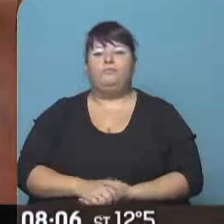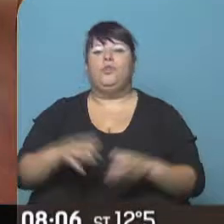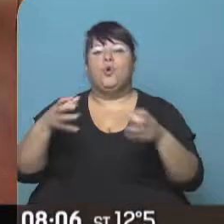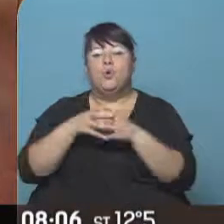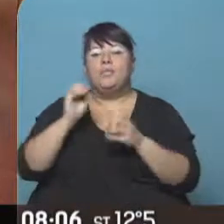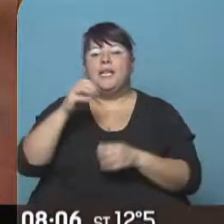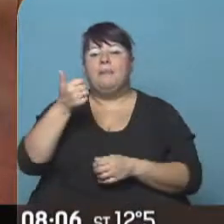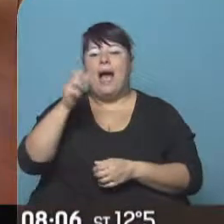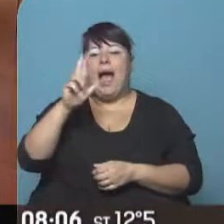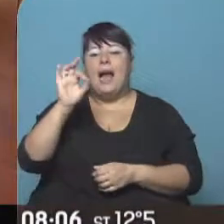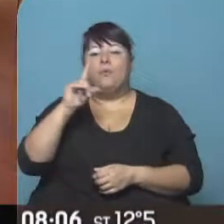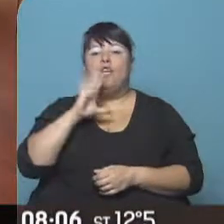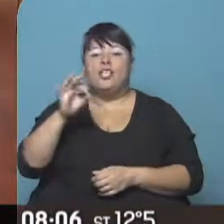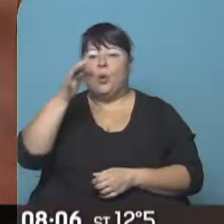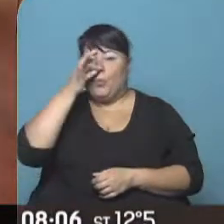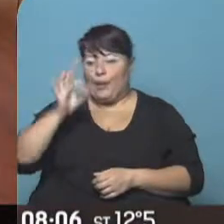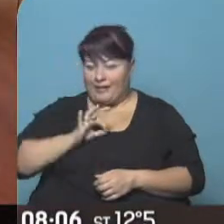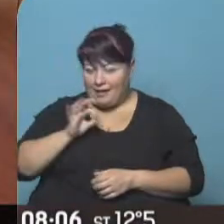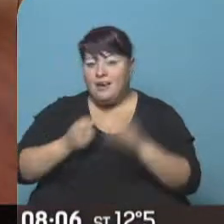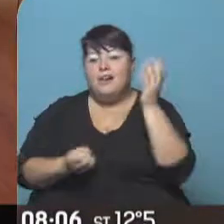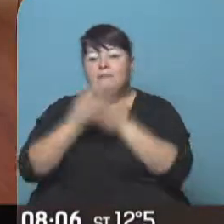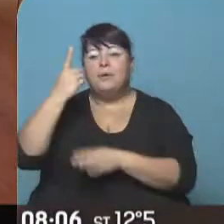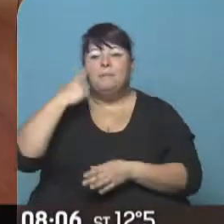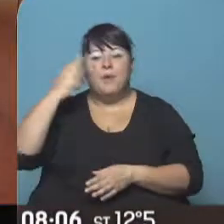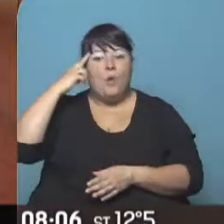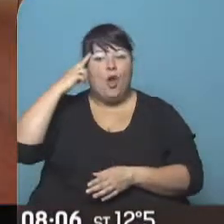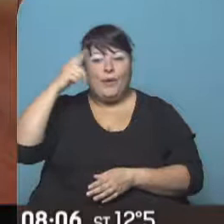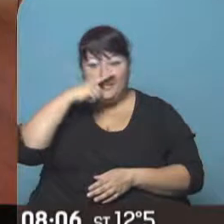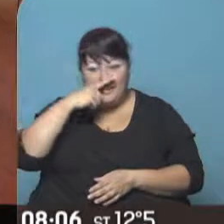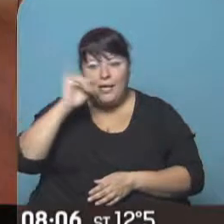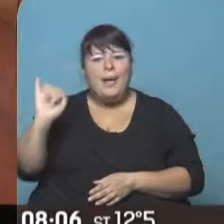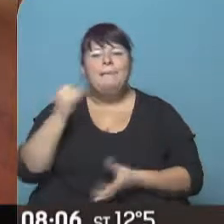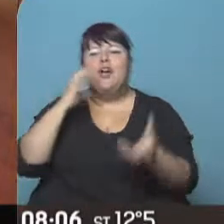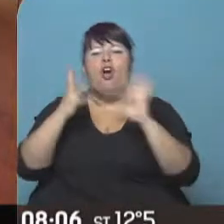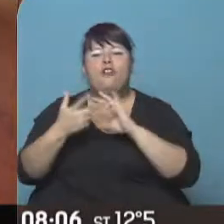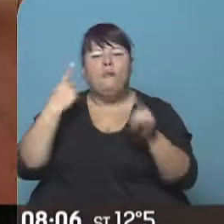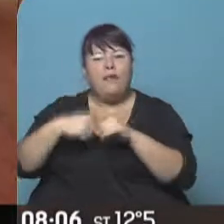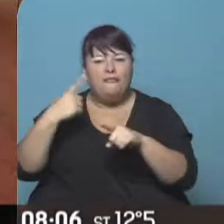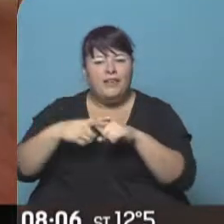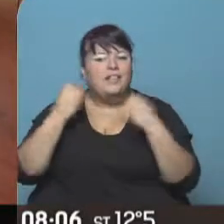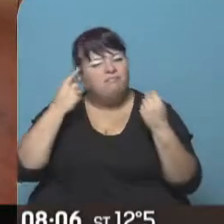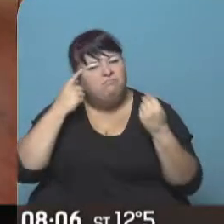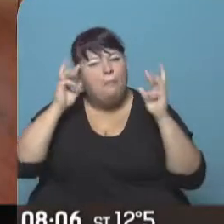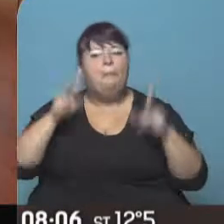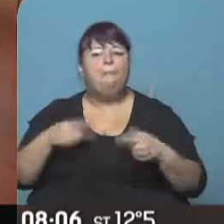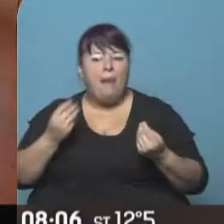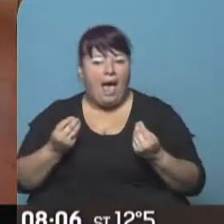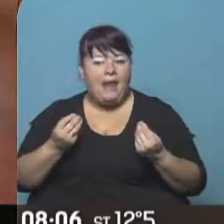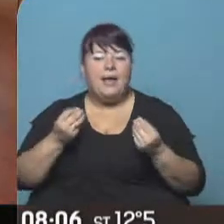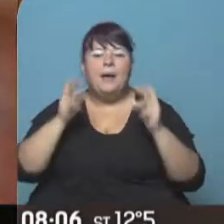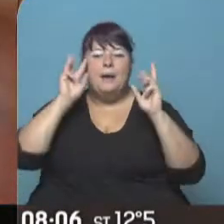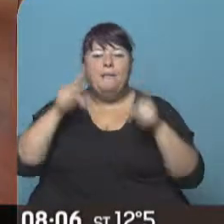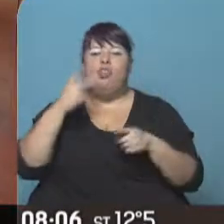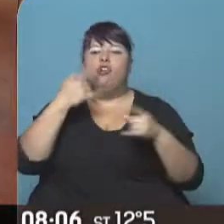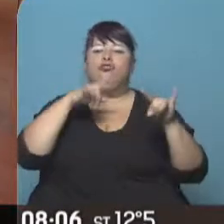La banda Arbolito está cumpliendo 20 años, sí, fue creada en el año 97 y la mejor manera de celebrar lo que encontraron fue diseñar